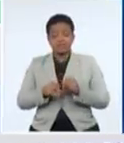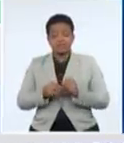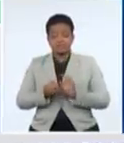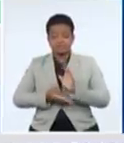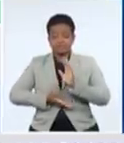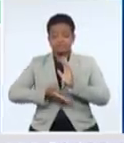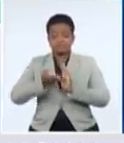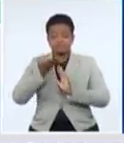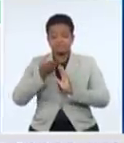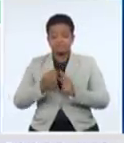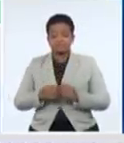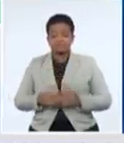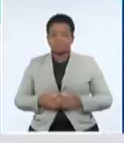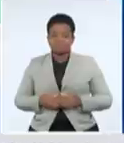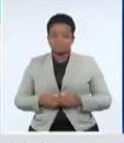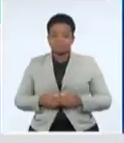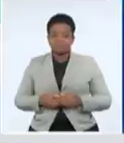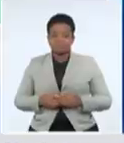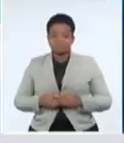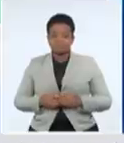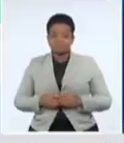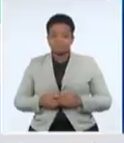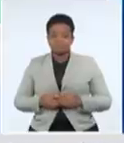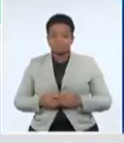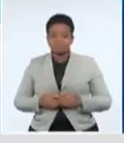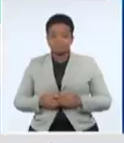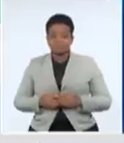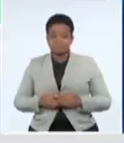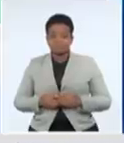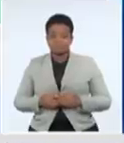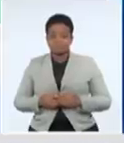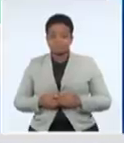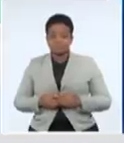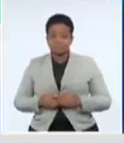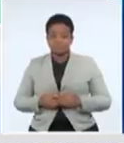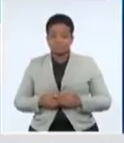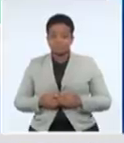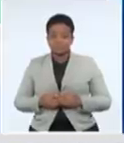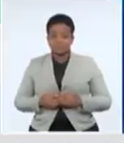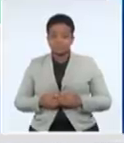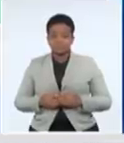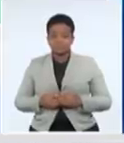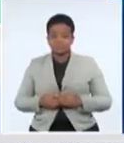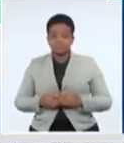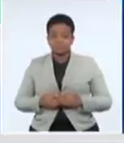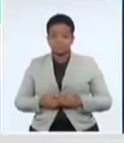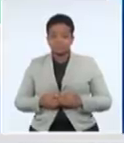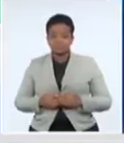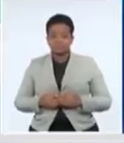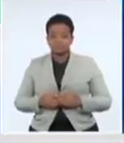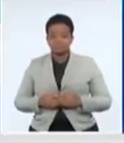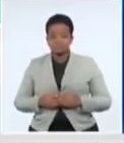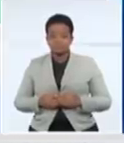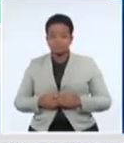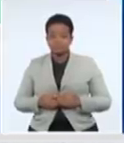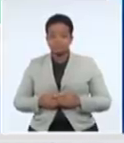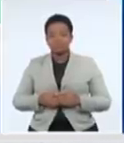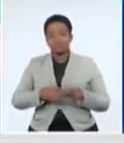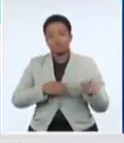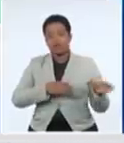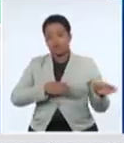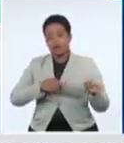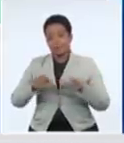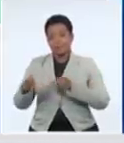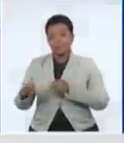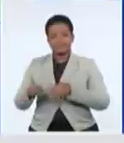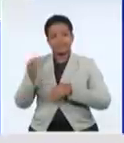elevada, teniendo en cuenta el riesgo para estos pacientes. El comportamiento de los casos pediátricos en los últimos